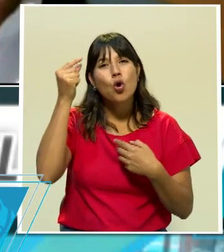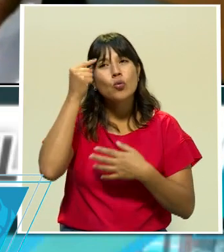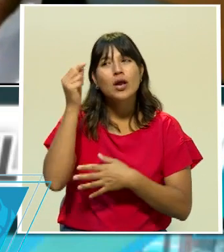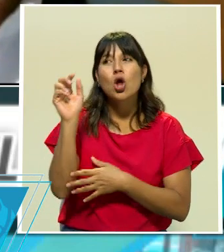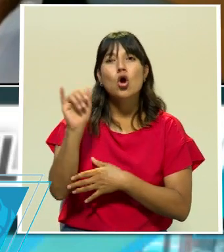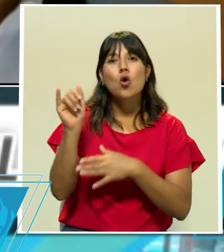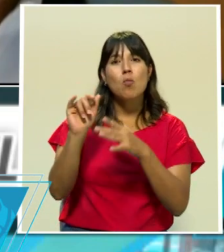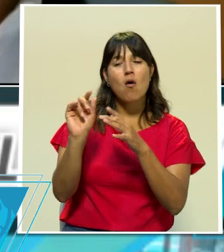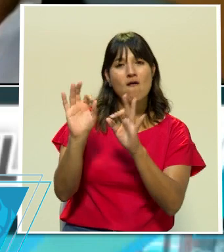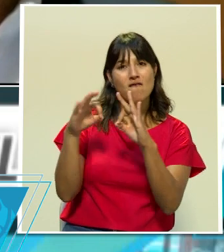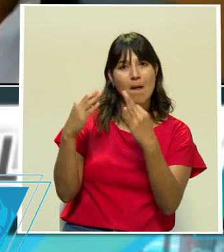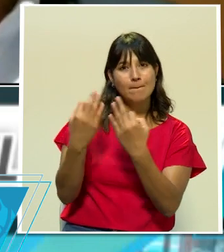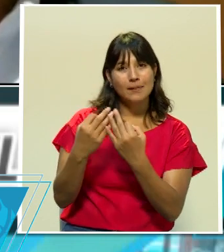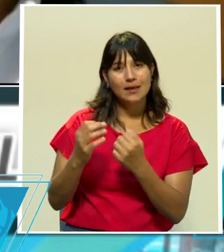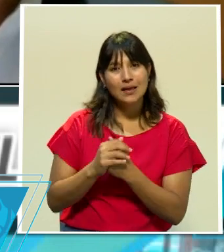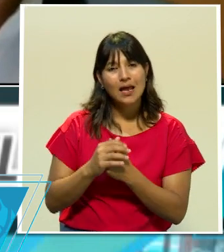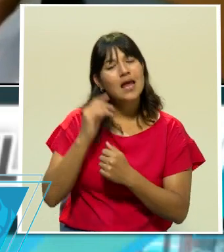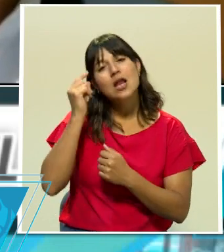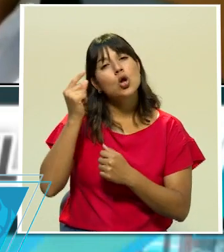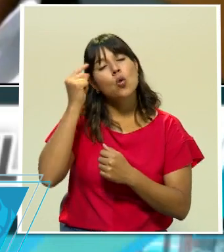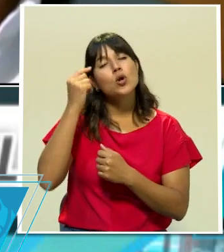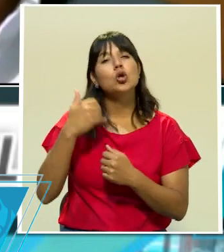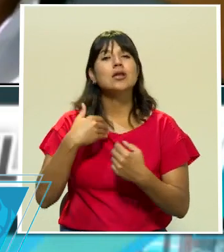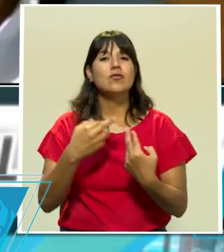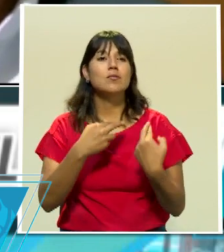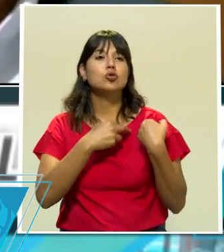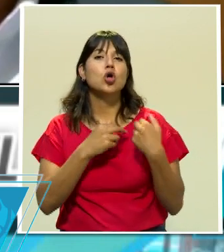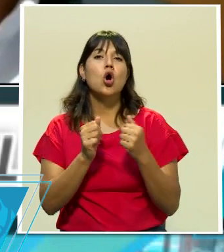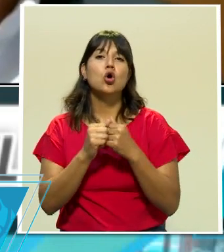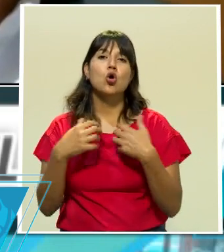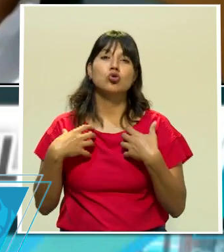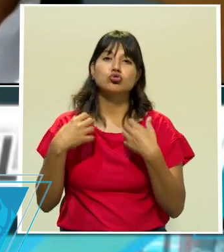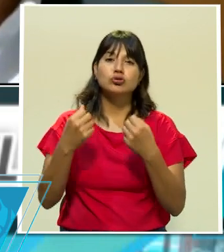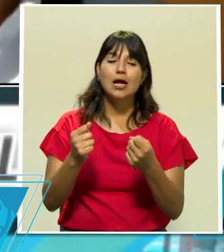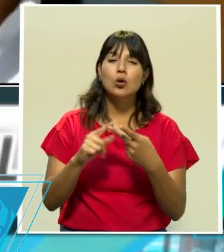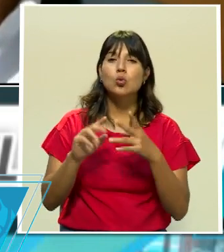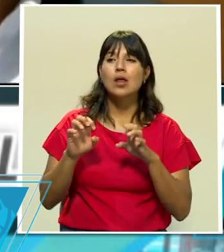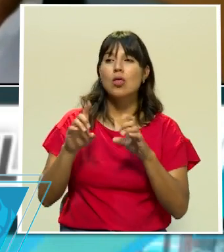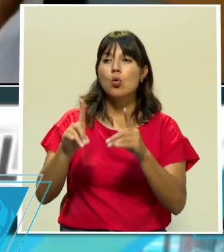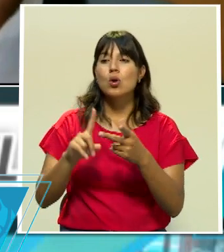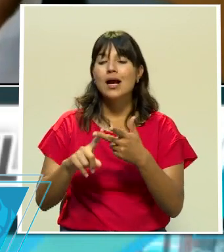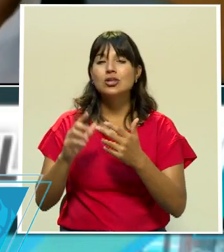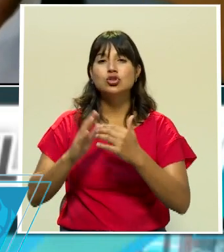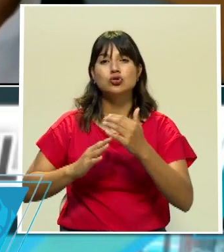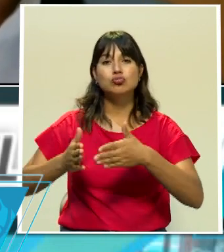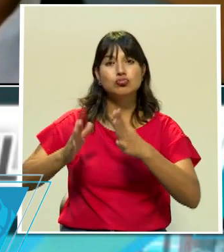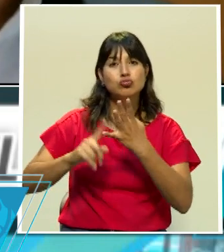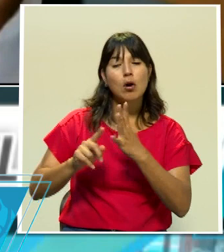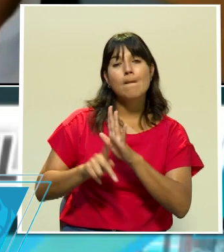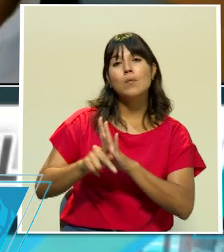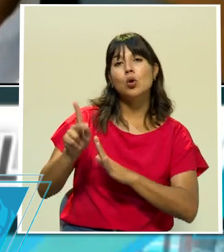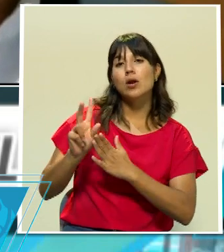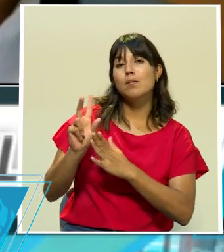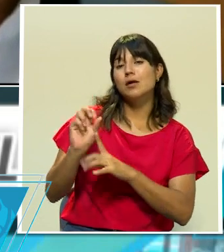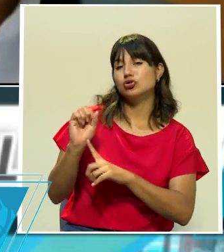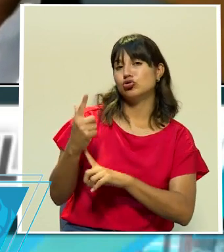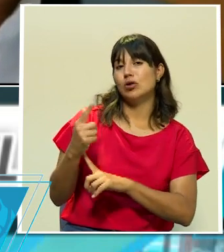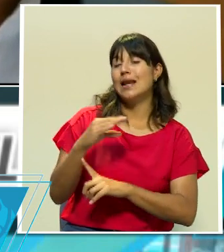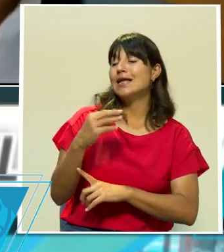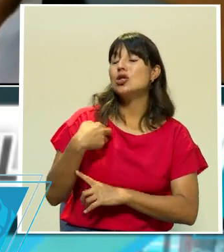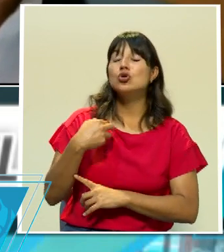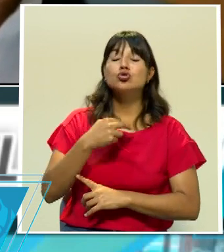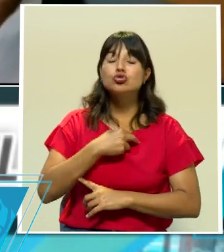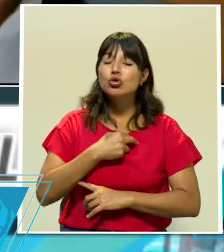familia. El Estado tiene obligaciones con la salud, con la educación, con la infraestructura, con los programas sociales, y no podemos ser tan